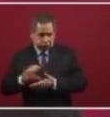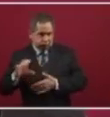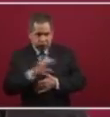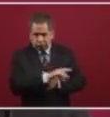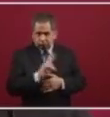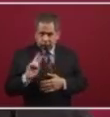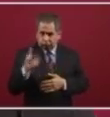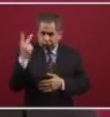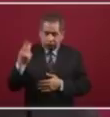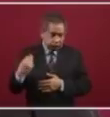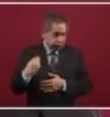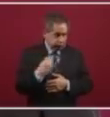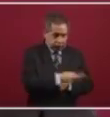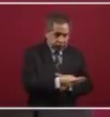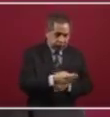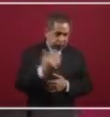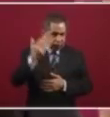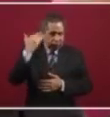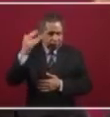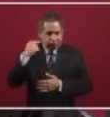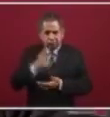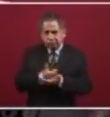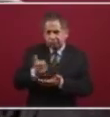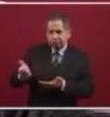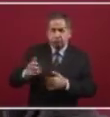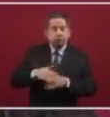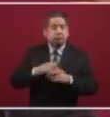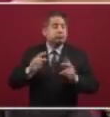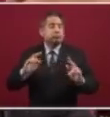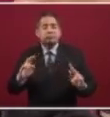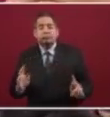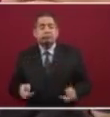que habían pagado porque vendieron